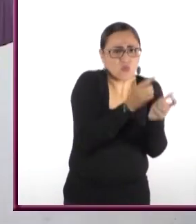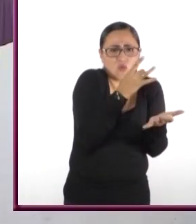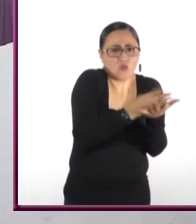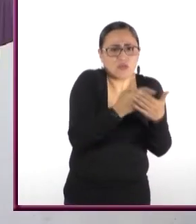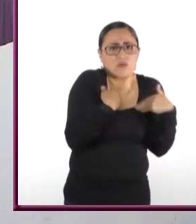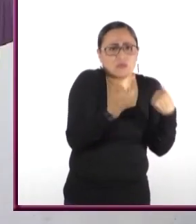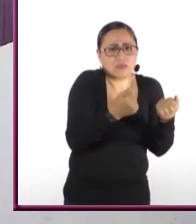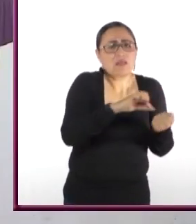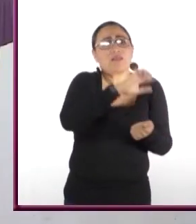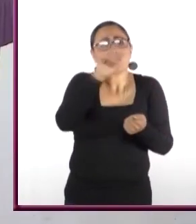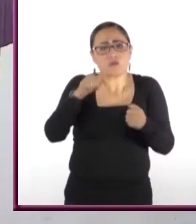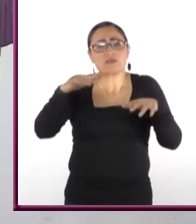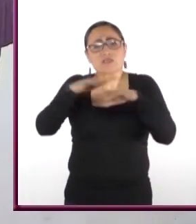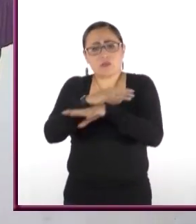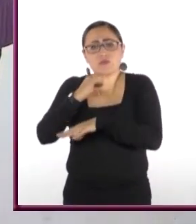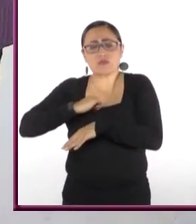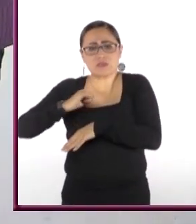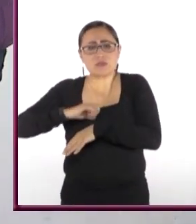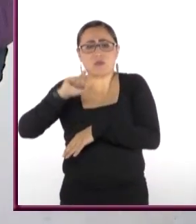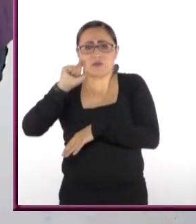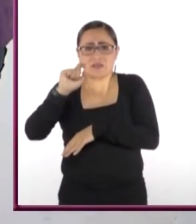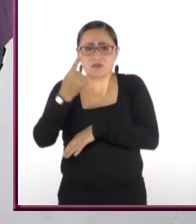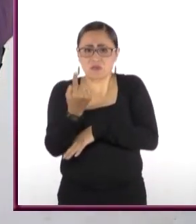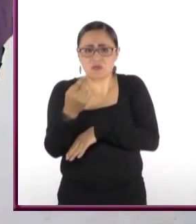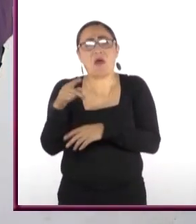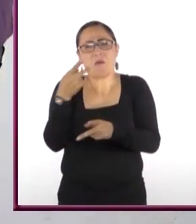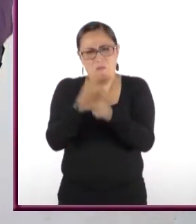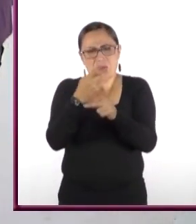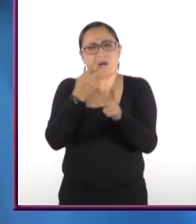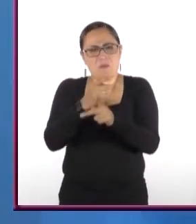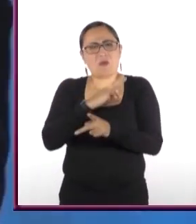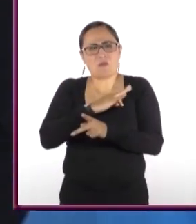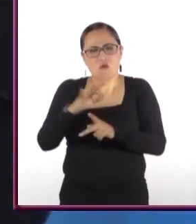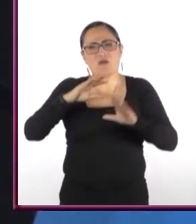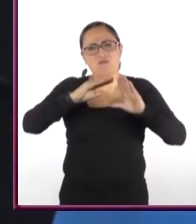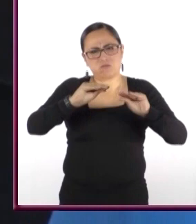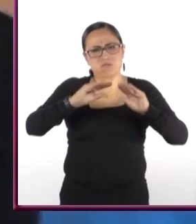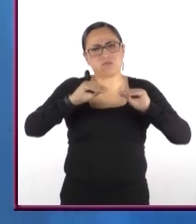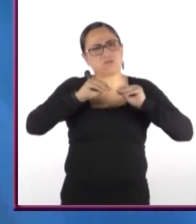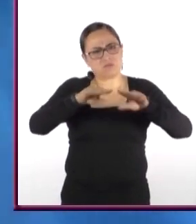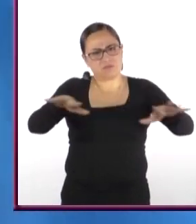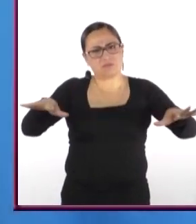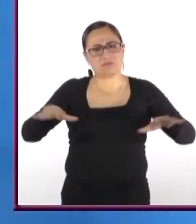nada. Ahora ya en el siglo XXI se puede enseñar en prepa.